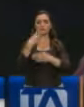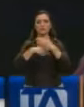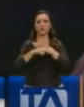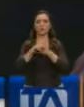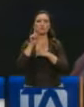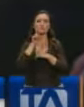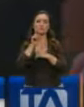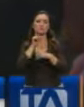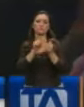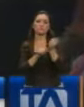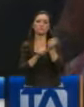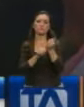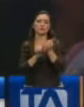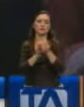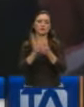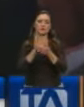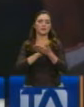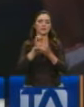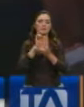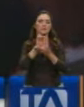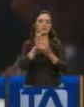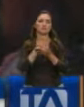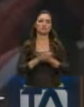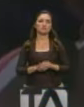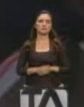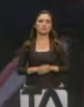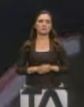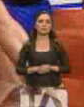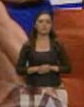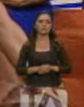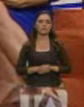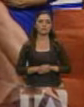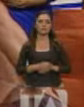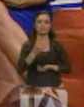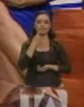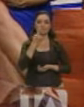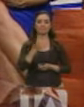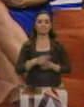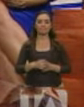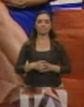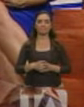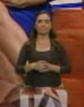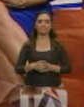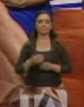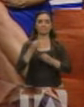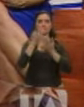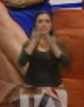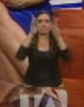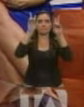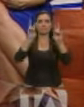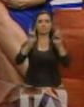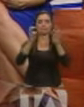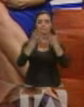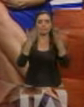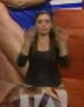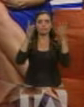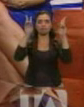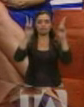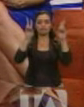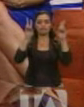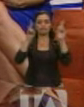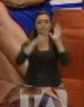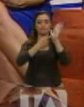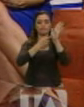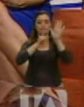En el noroccidente de Quito, Nelson Carrera, 24 horas. Bueno, le contamos ahora en otro tema que la colocación de